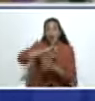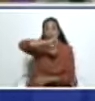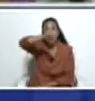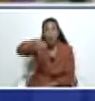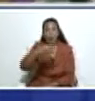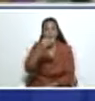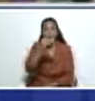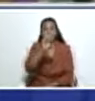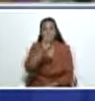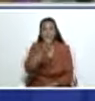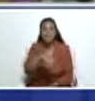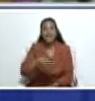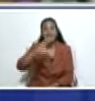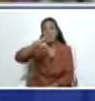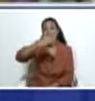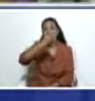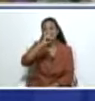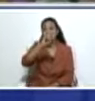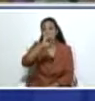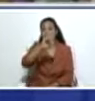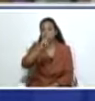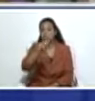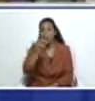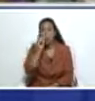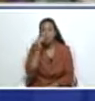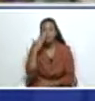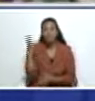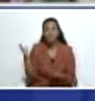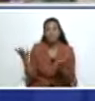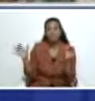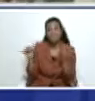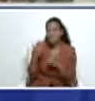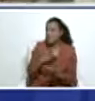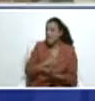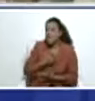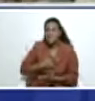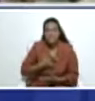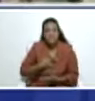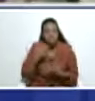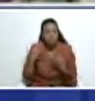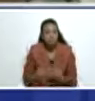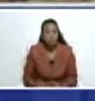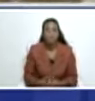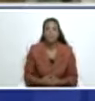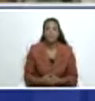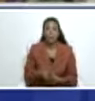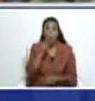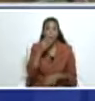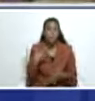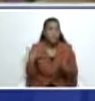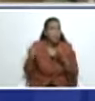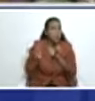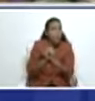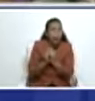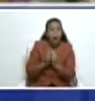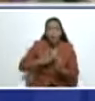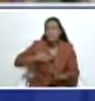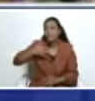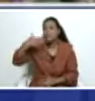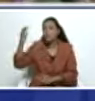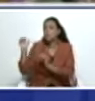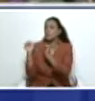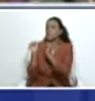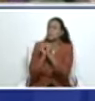Chino Cam, que sigue con nosotros aquí, aquí al lado de nosotros, el Chino Cam. Él anda con nosotros, el Chino